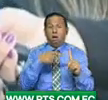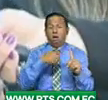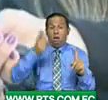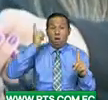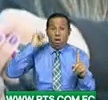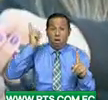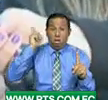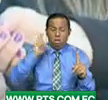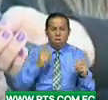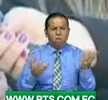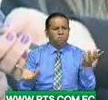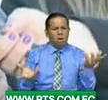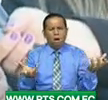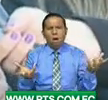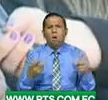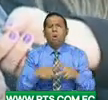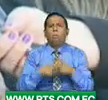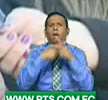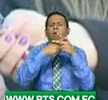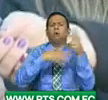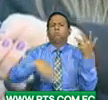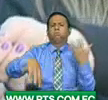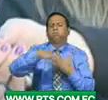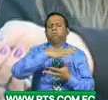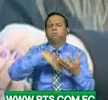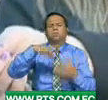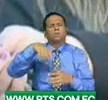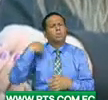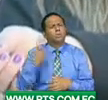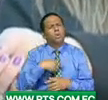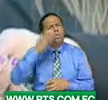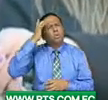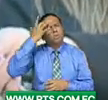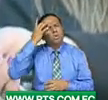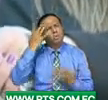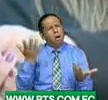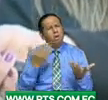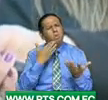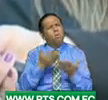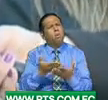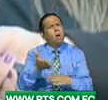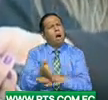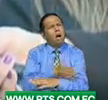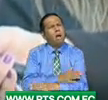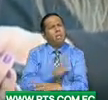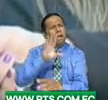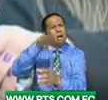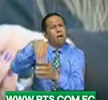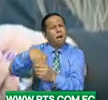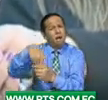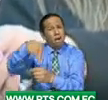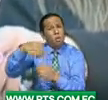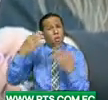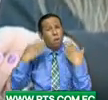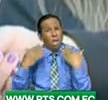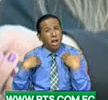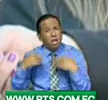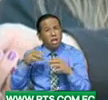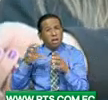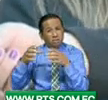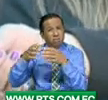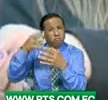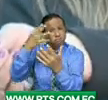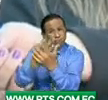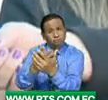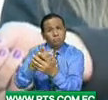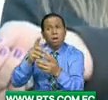llama mucho la atención y nos preocupa que una persona que ya estaba en la roca que reciba un habeas corpus y que con ese habeas corpus